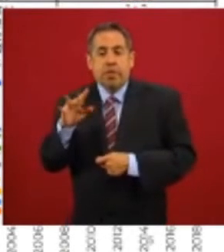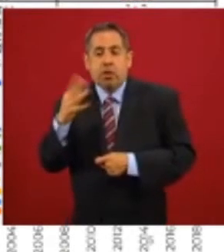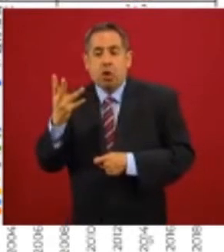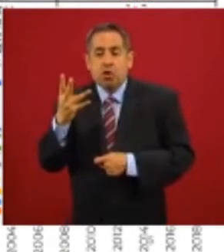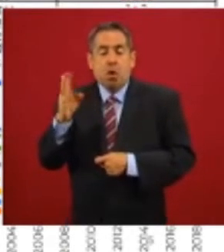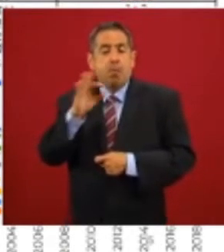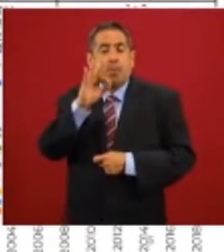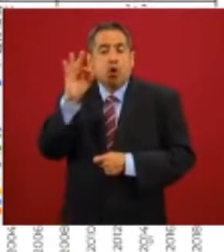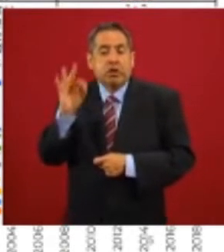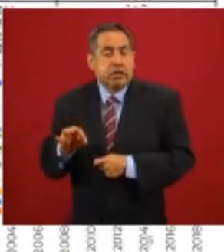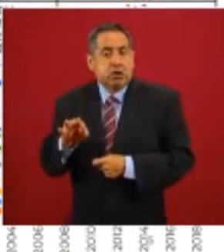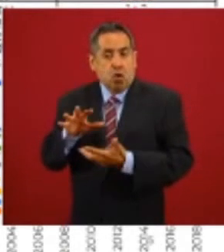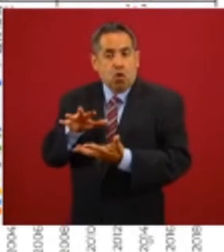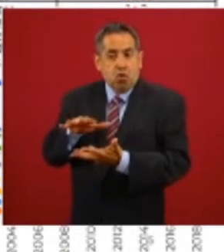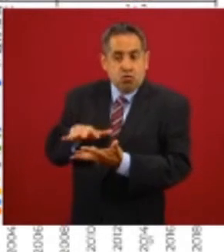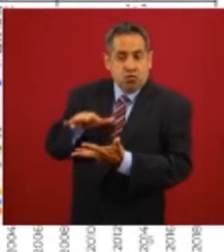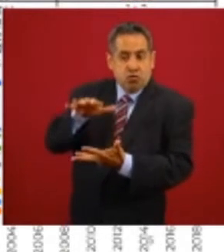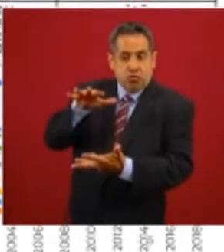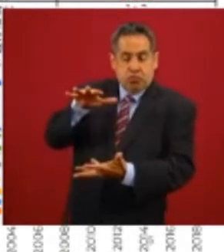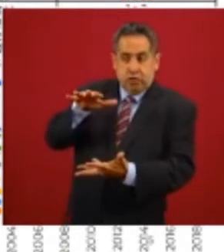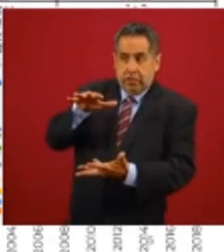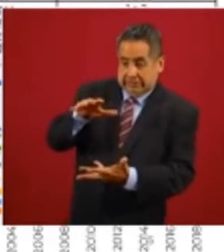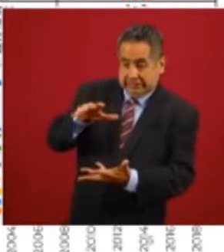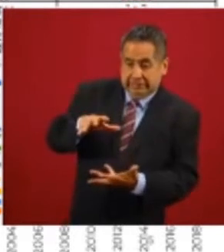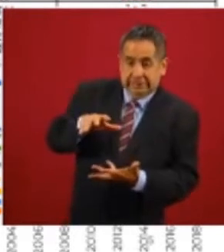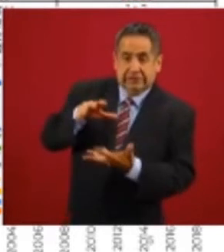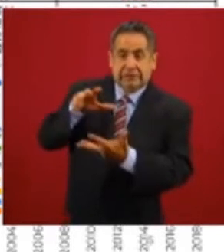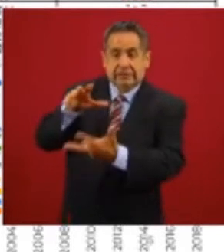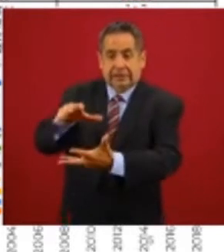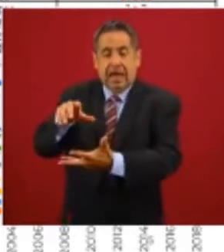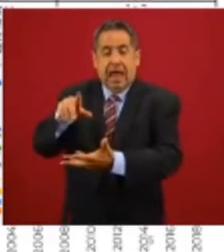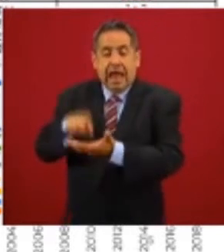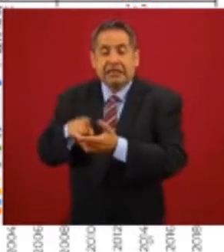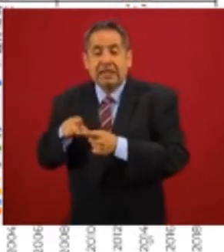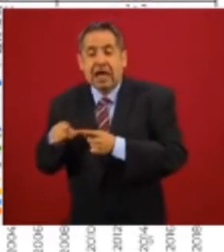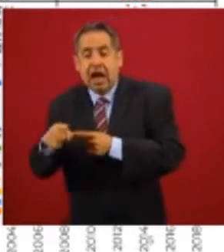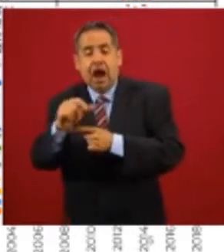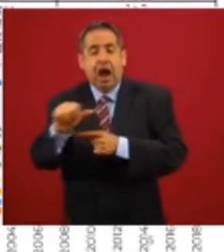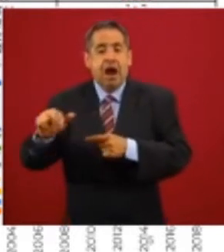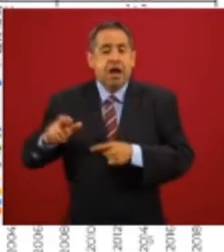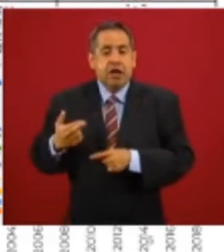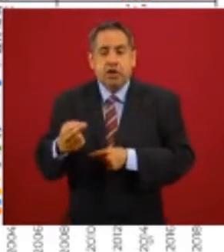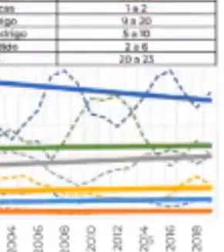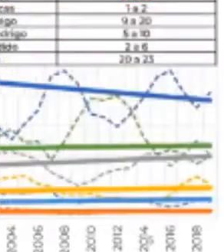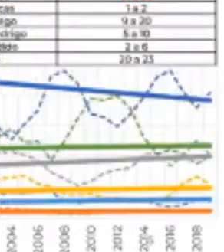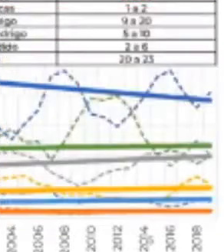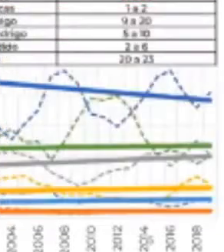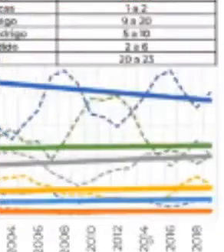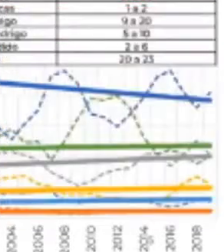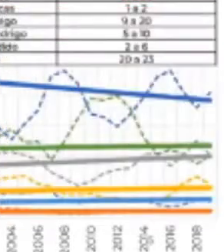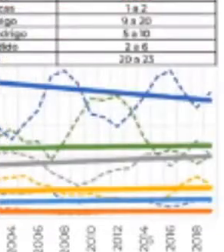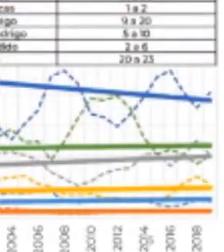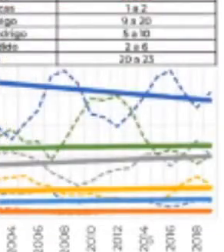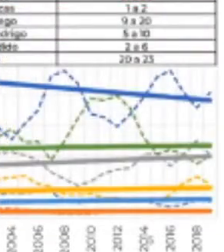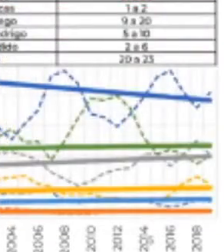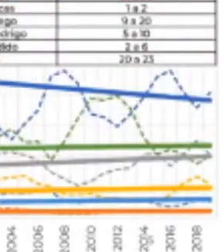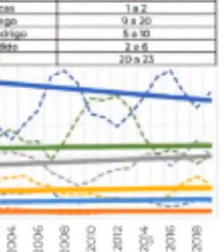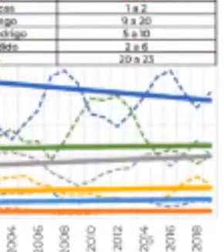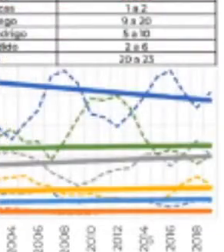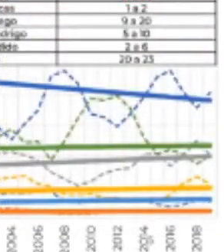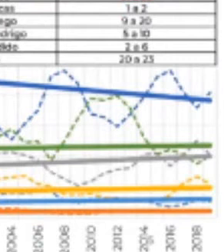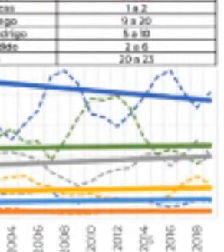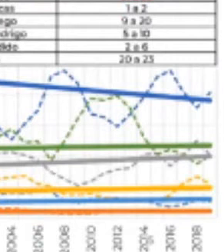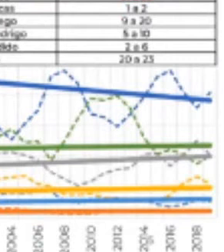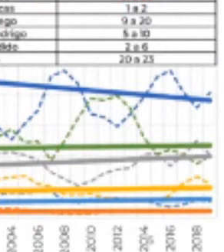54% de la cantidad que se va al río Bravo. Lo que ha estado pasando es que este